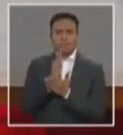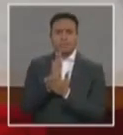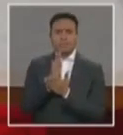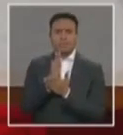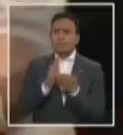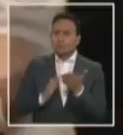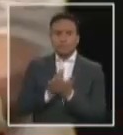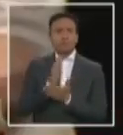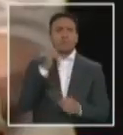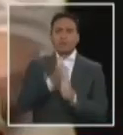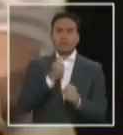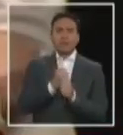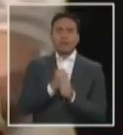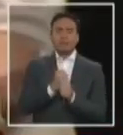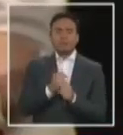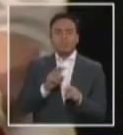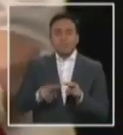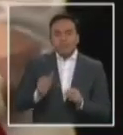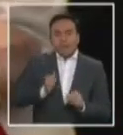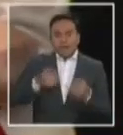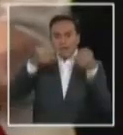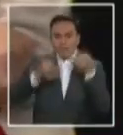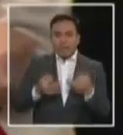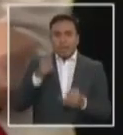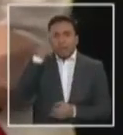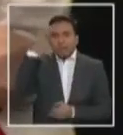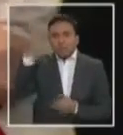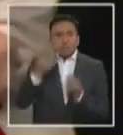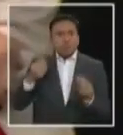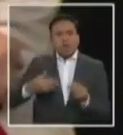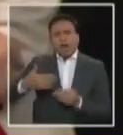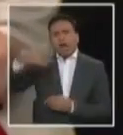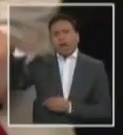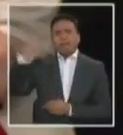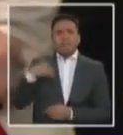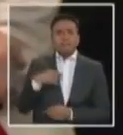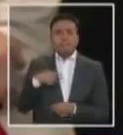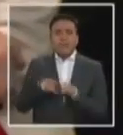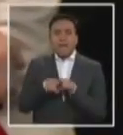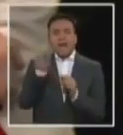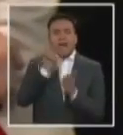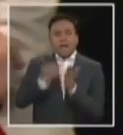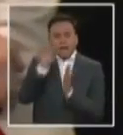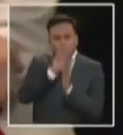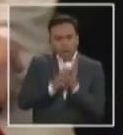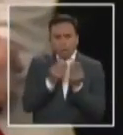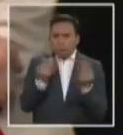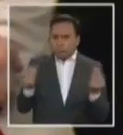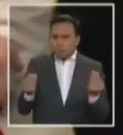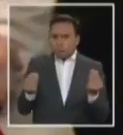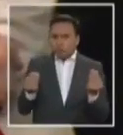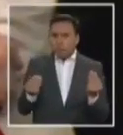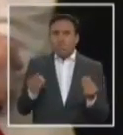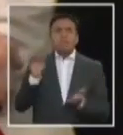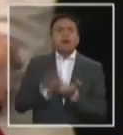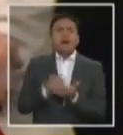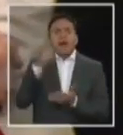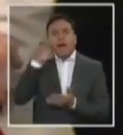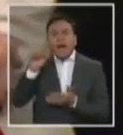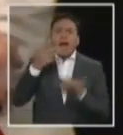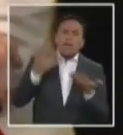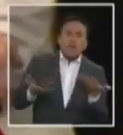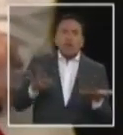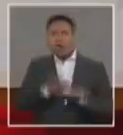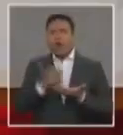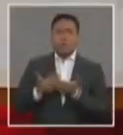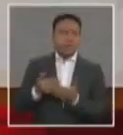algo que que es fundamental y lo hemos hablado con con el presidente DF que es poder generar un acceso norte de carga